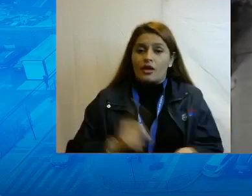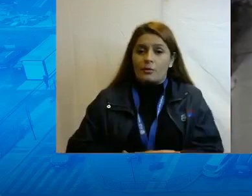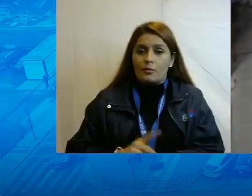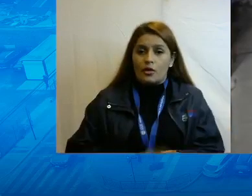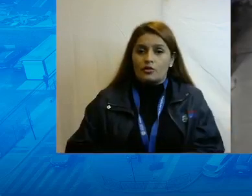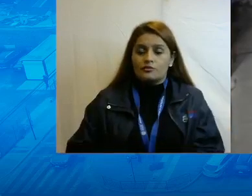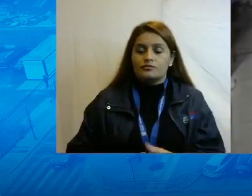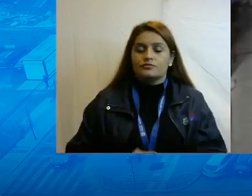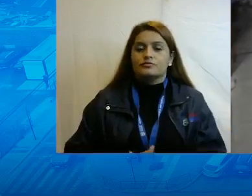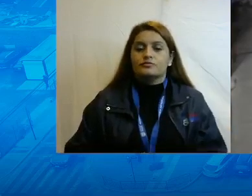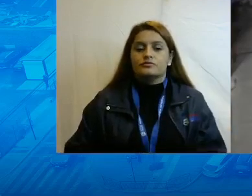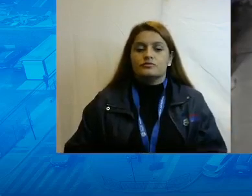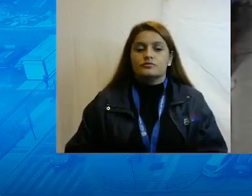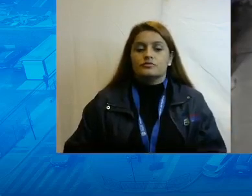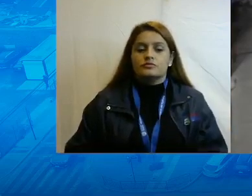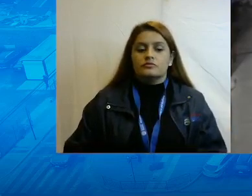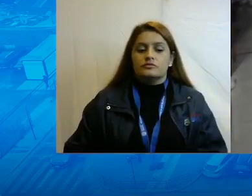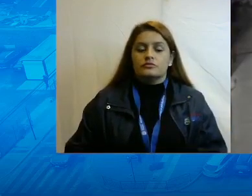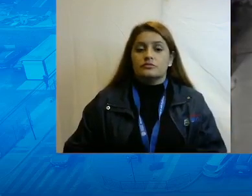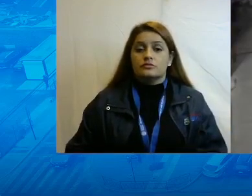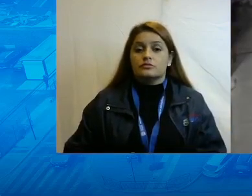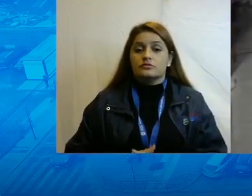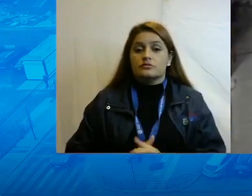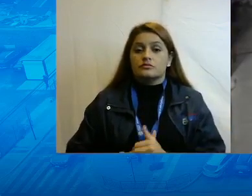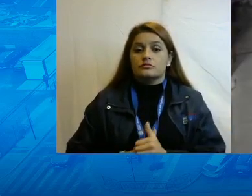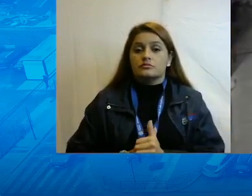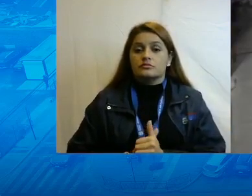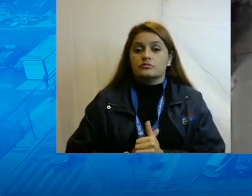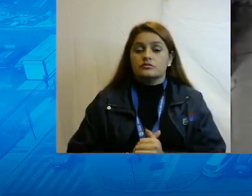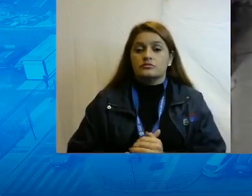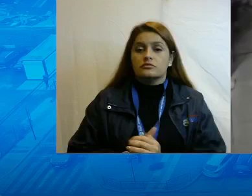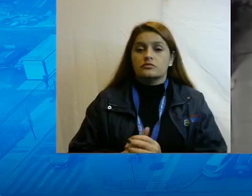esta infraestructura. Abro la palabra en caso que